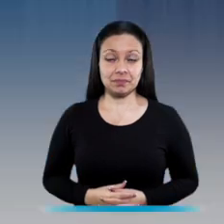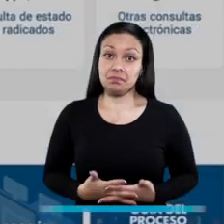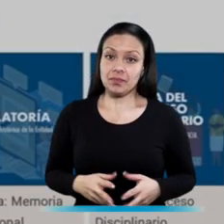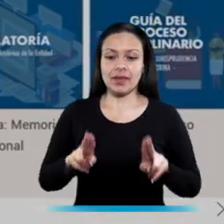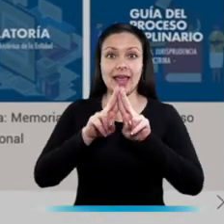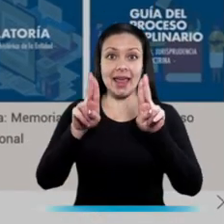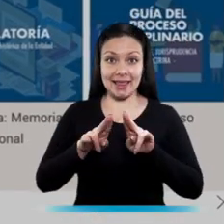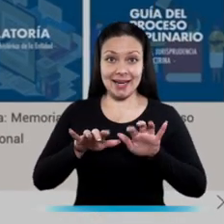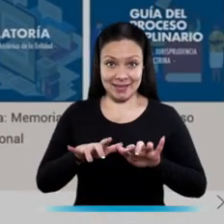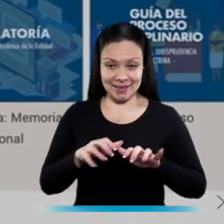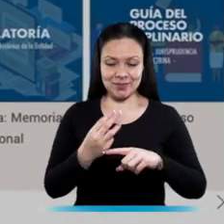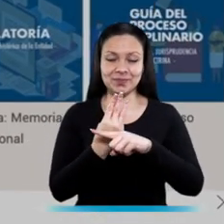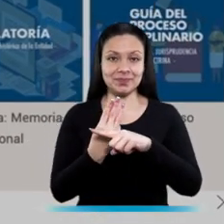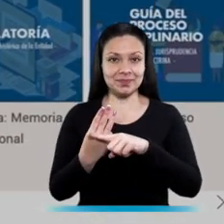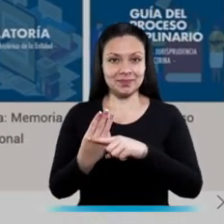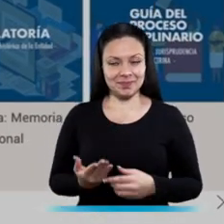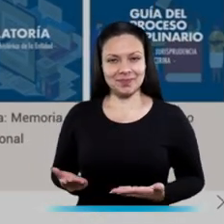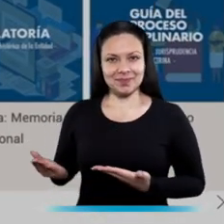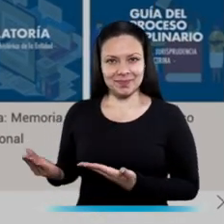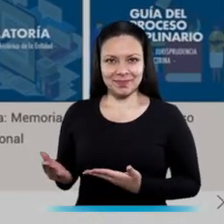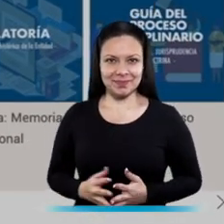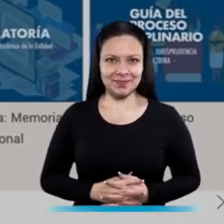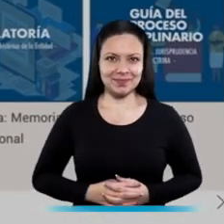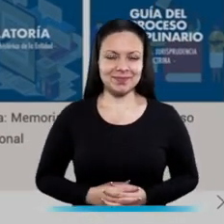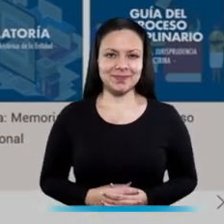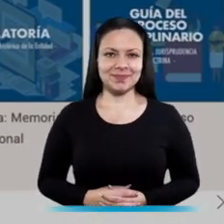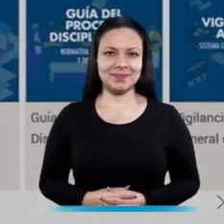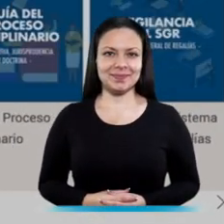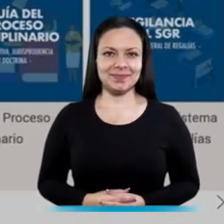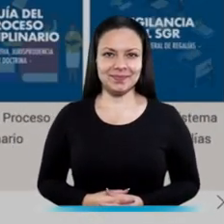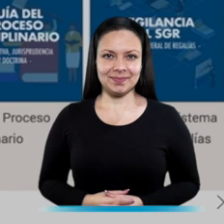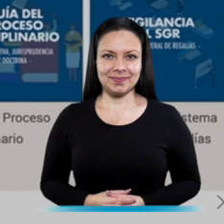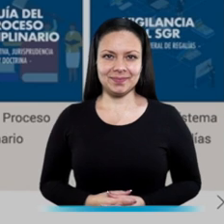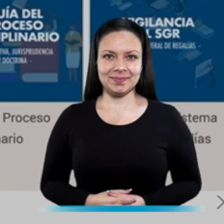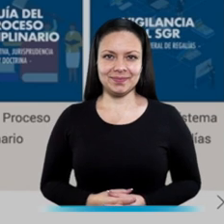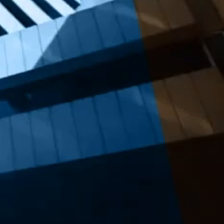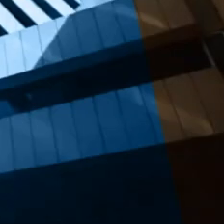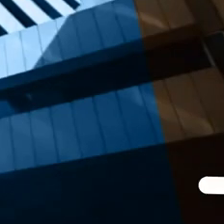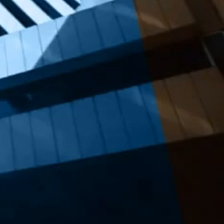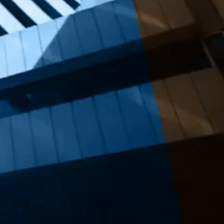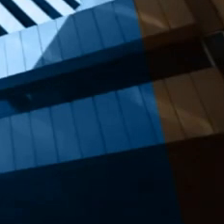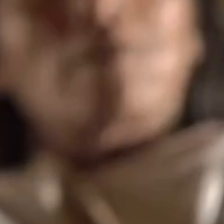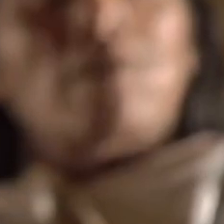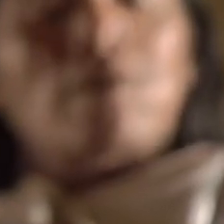018-940-808 o en nuestra sede electrónica en www.procuraduría.gov.co.